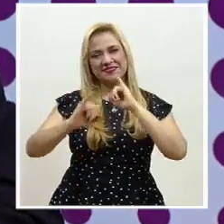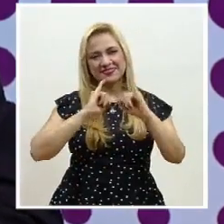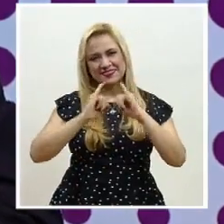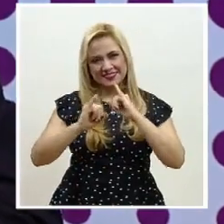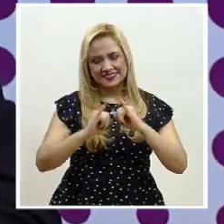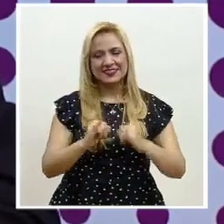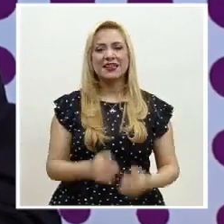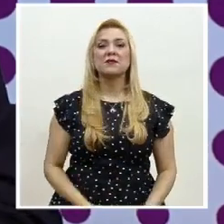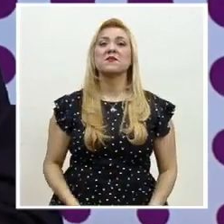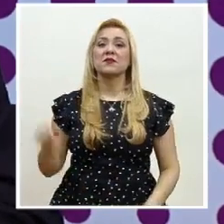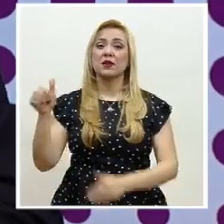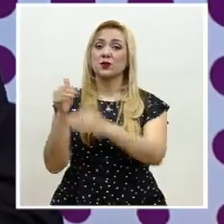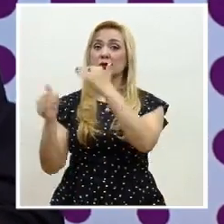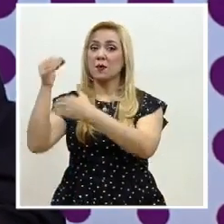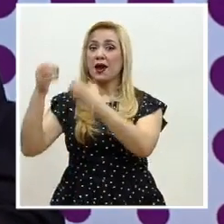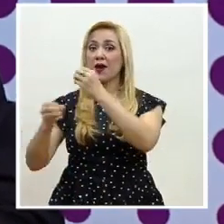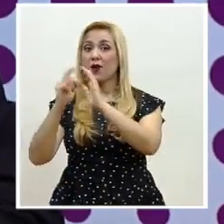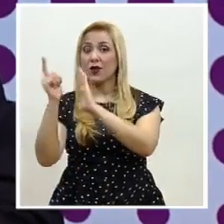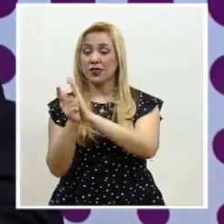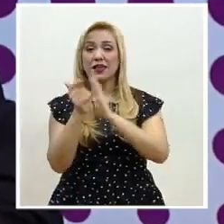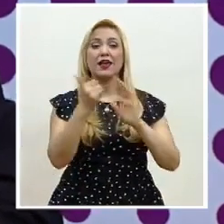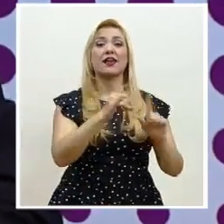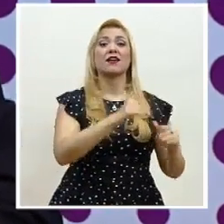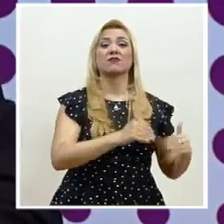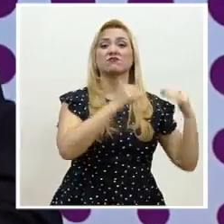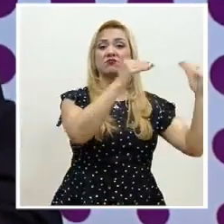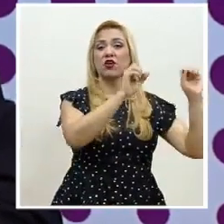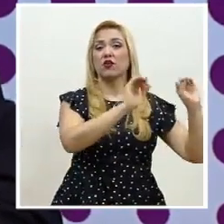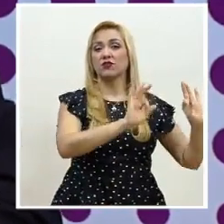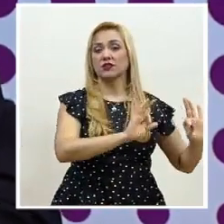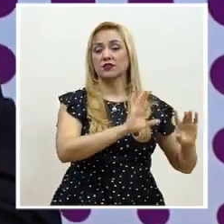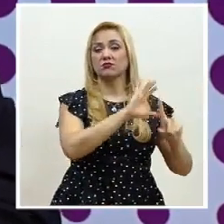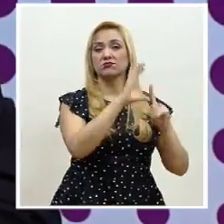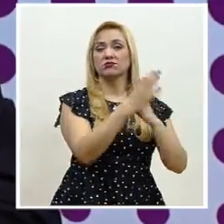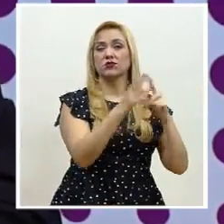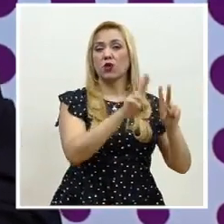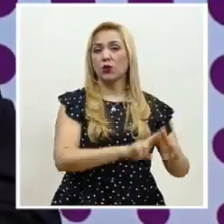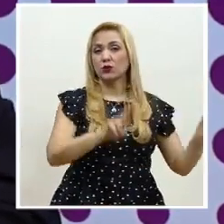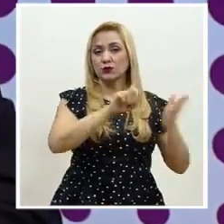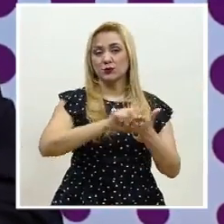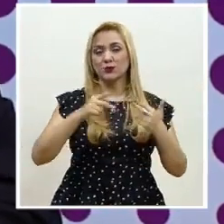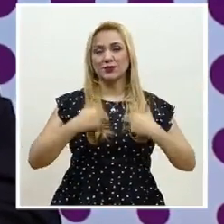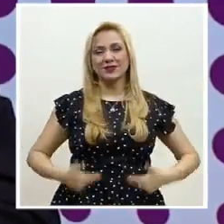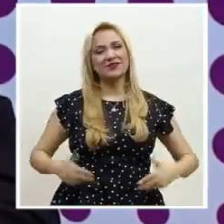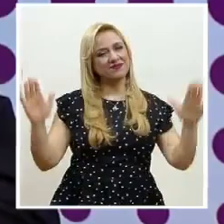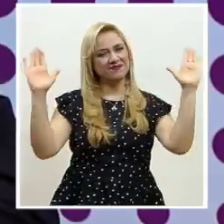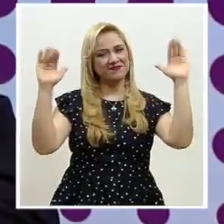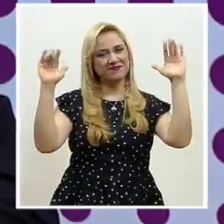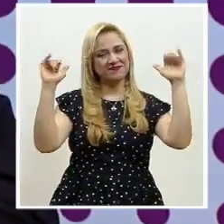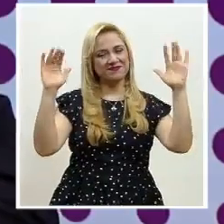entre la Suprema Corte de Justicia de la Nación y la Oficina del Alto Comisionado de las Naciones Unidas para los Derechos Humanos. Hasta la próxima.